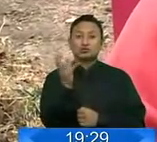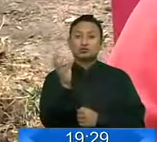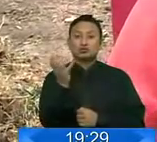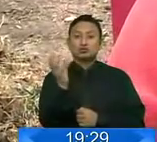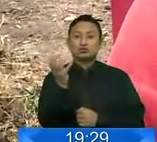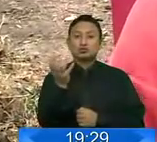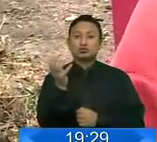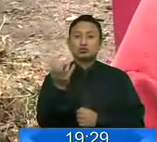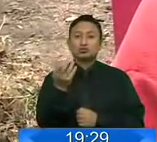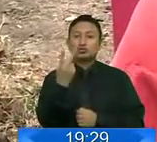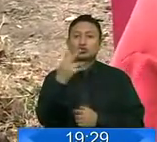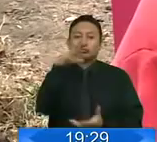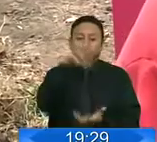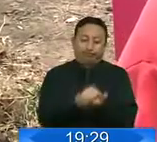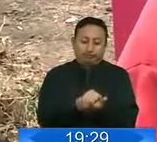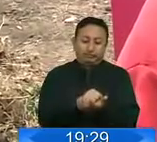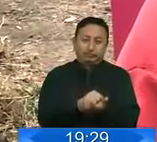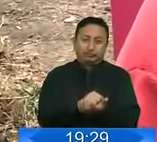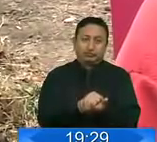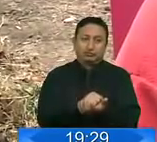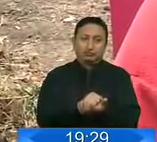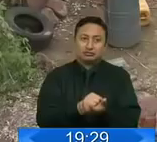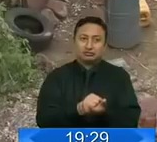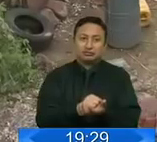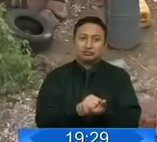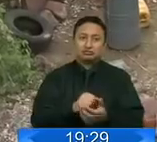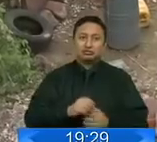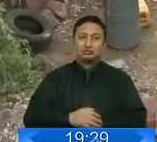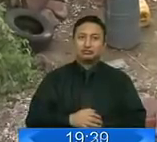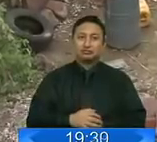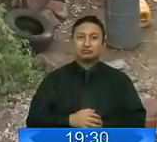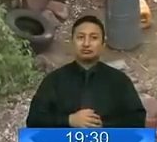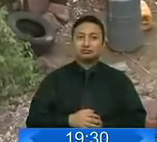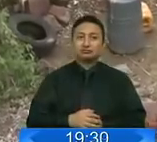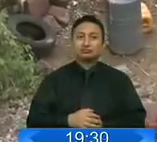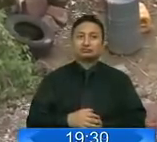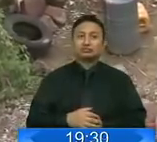chatar. Ya se llevó el chatarrero mismo. Informó Javier Gallo.